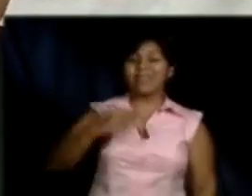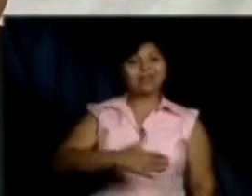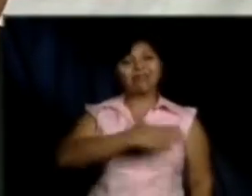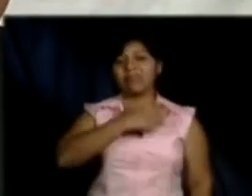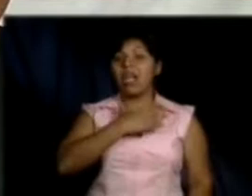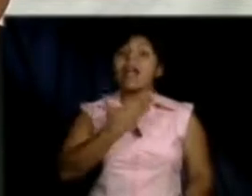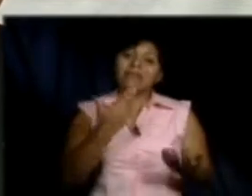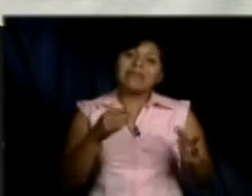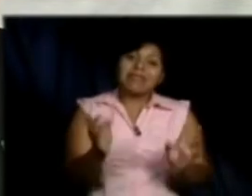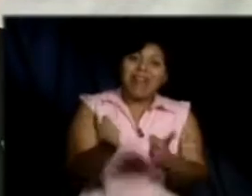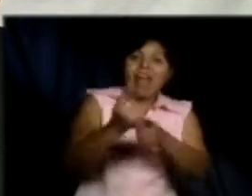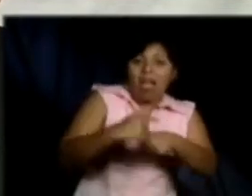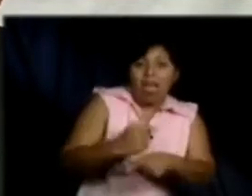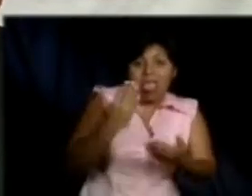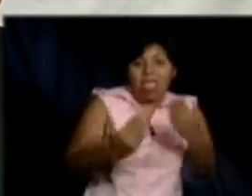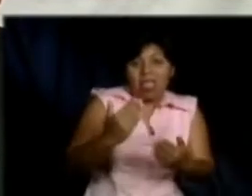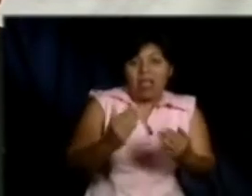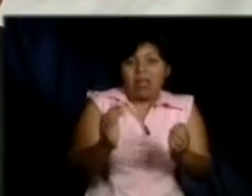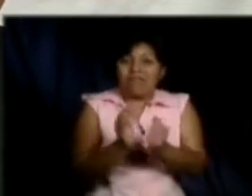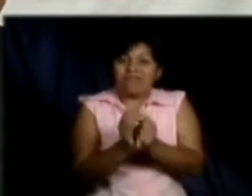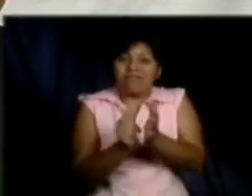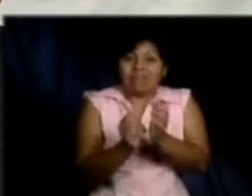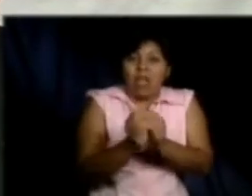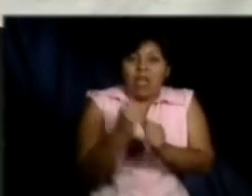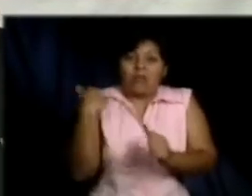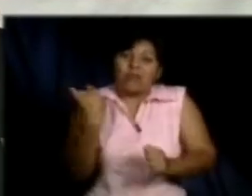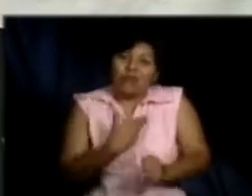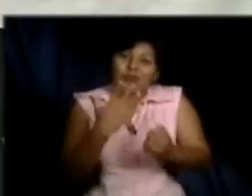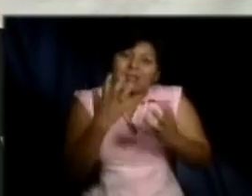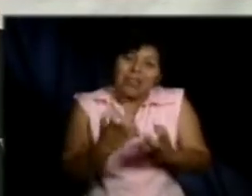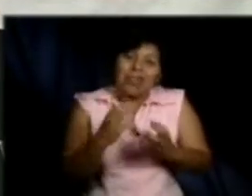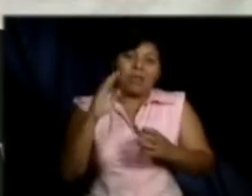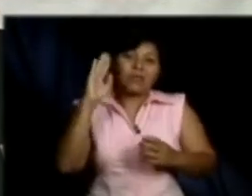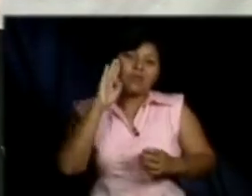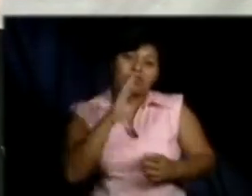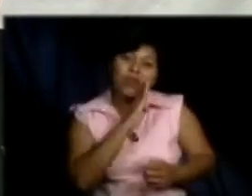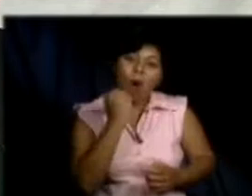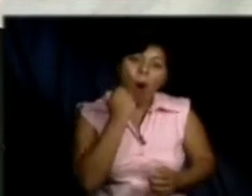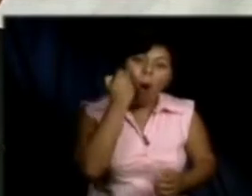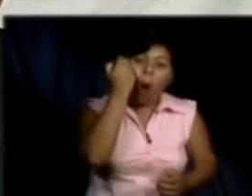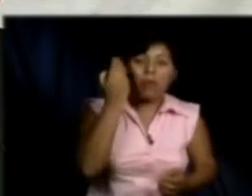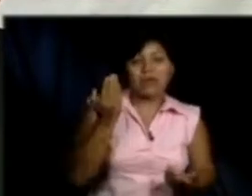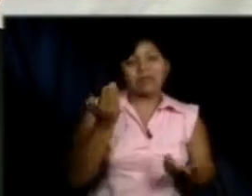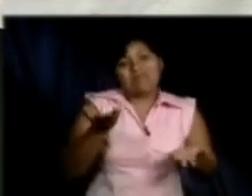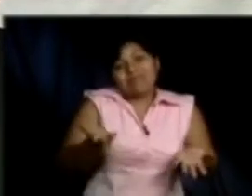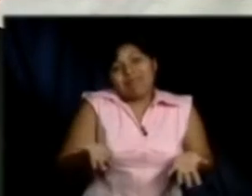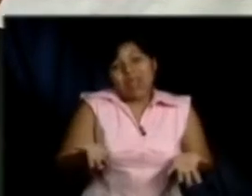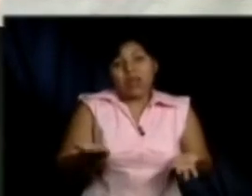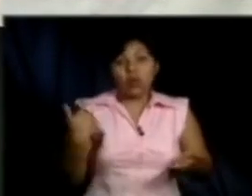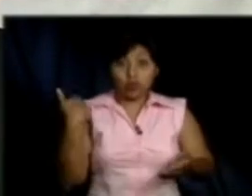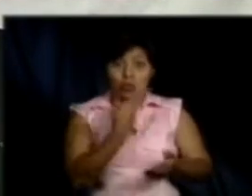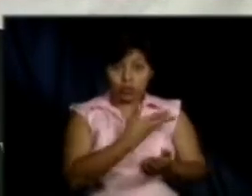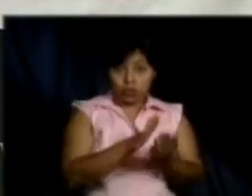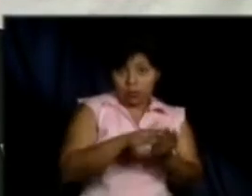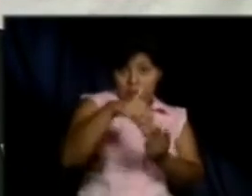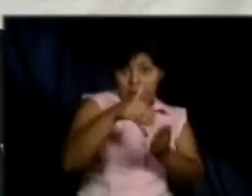aunque ha cambiado. Quizás el principal limitante, que nosotros desearíamos tener bachilleros para este campo, pero